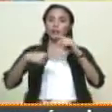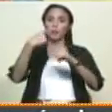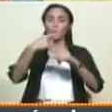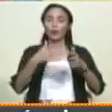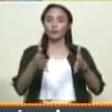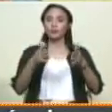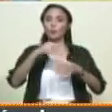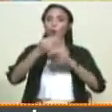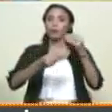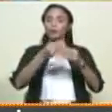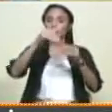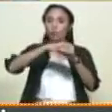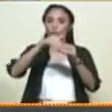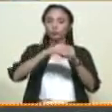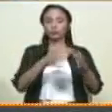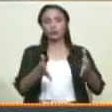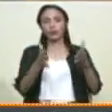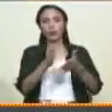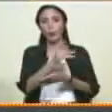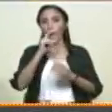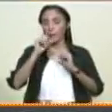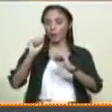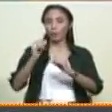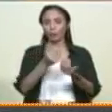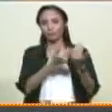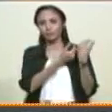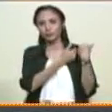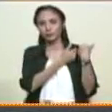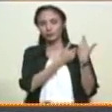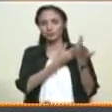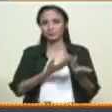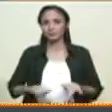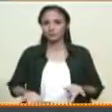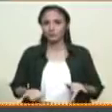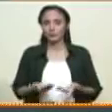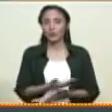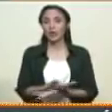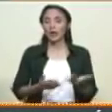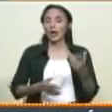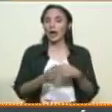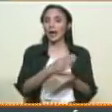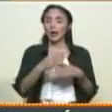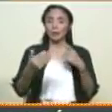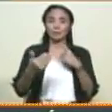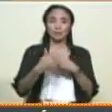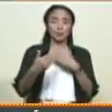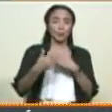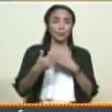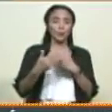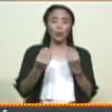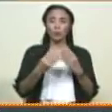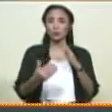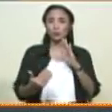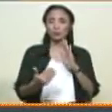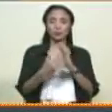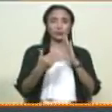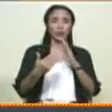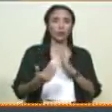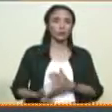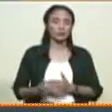Maduro. Y fuimos a unas elecciones con todo en contra. Hasta el ánimo en